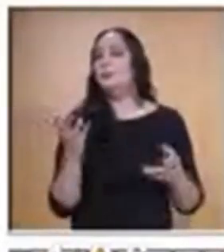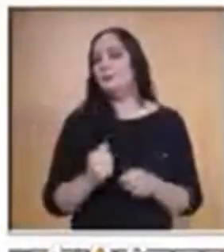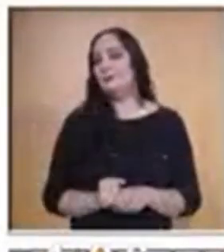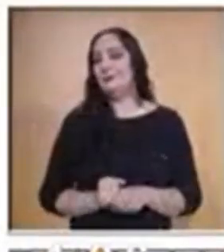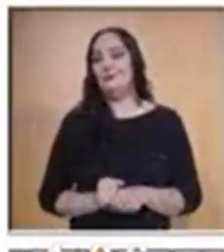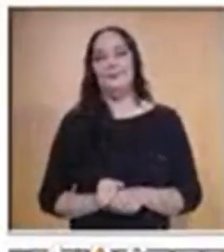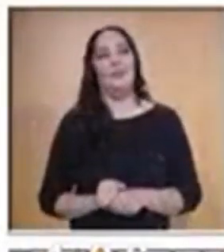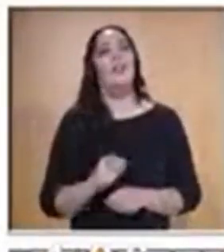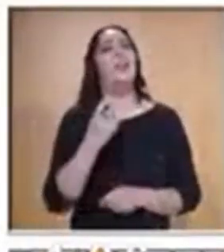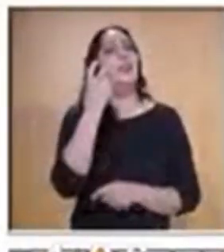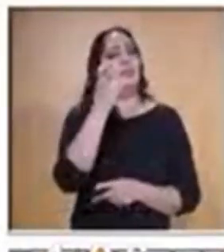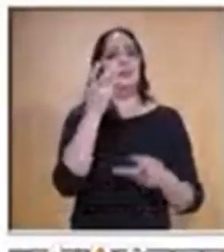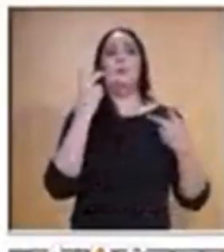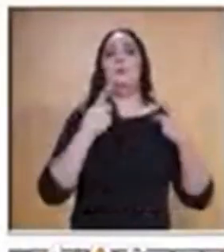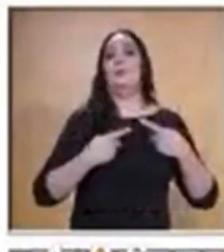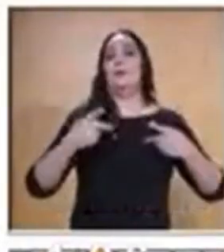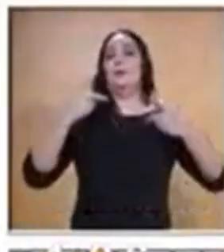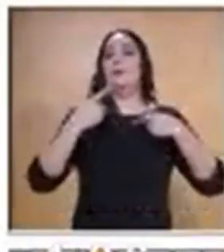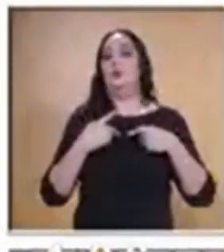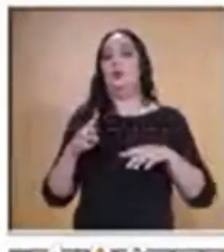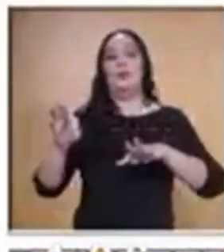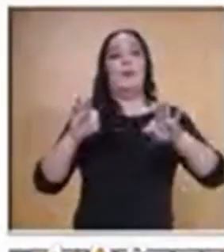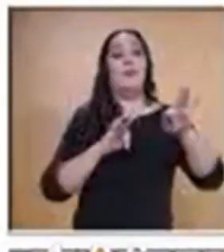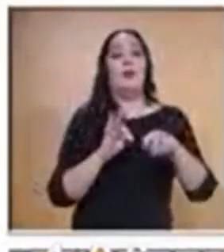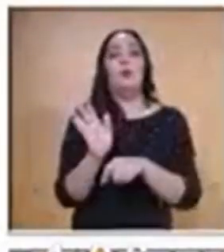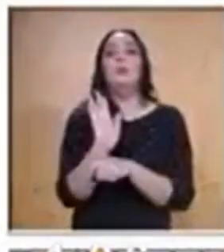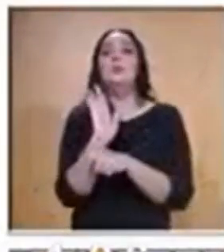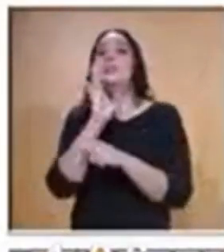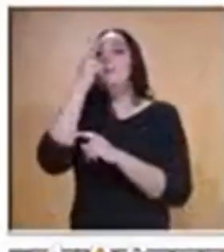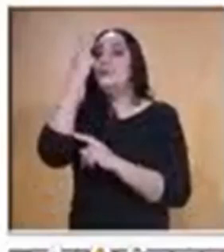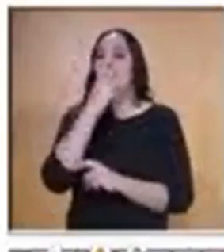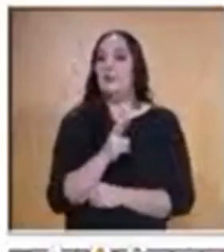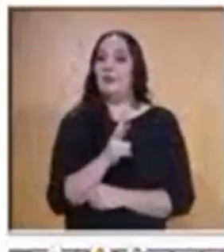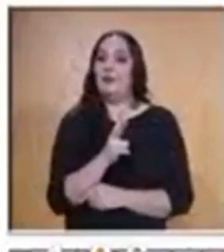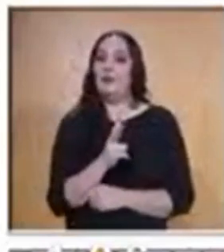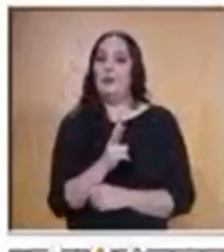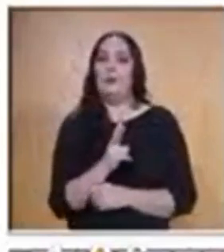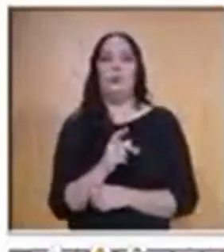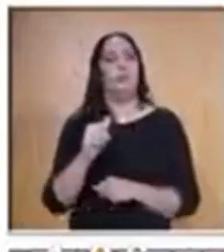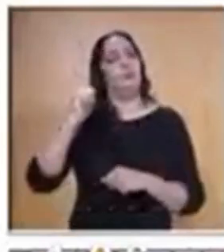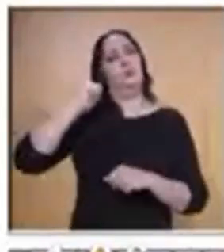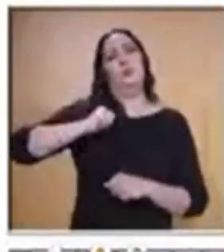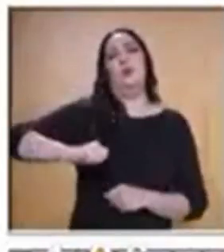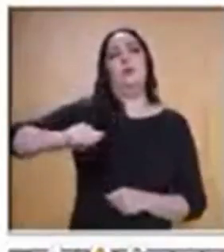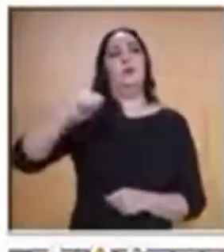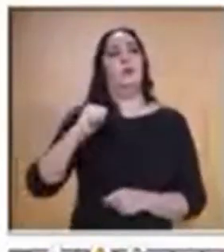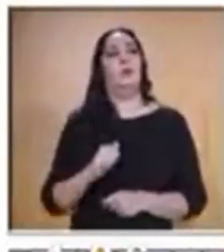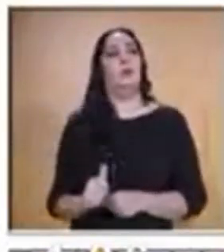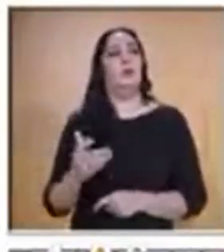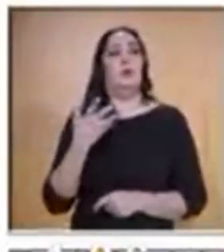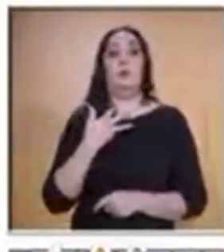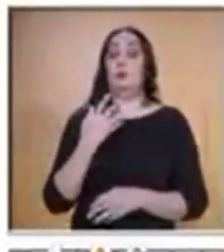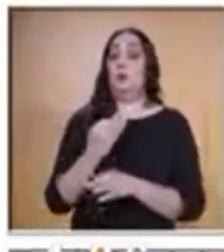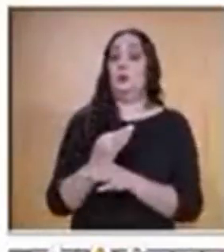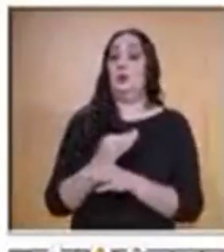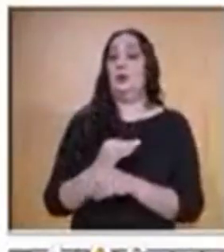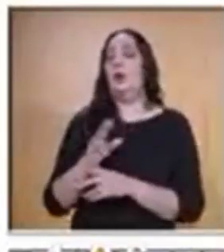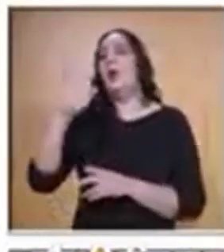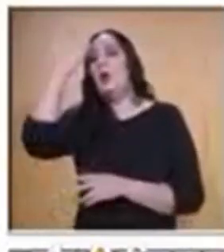Este personaje es de la época del cine. Tenemos ahí una estatua de cera y una caricatura de